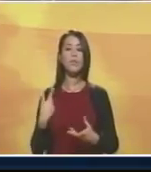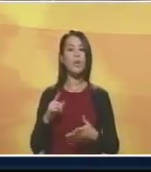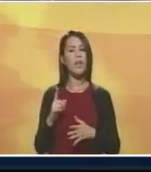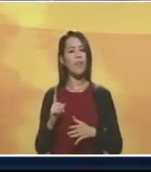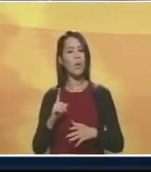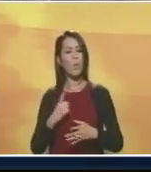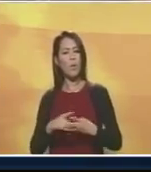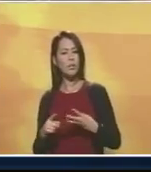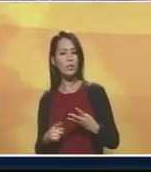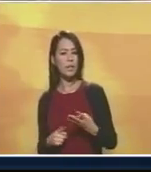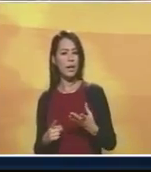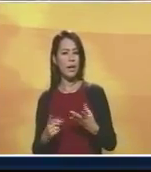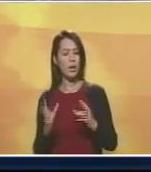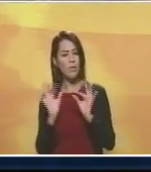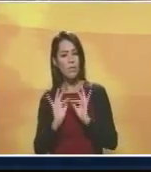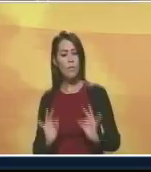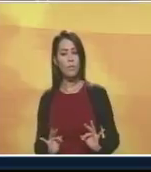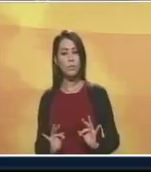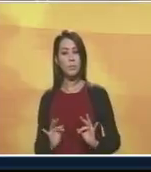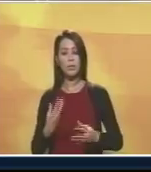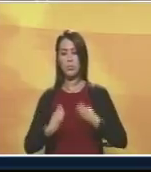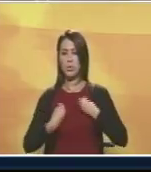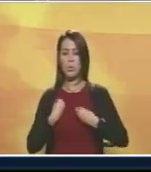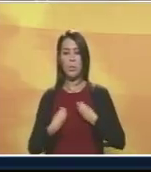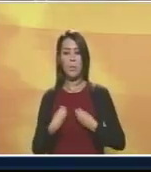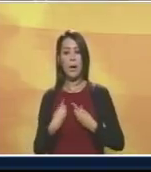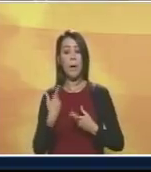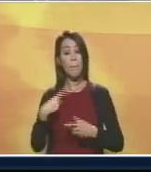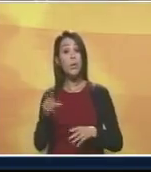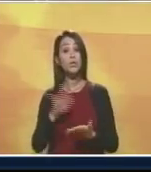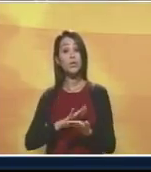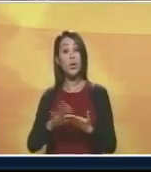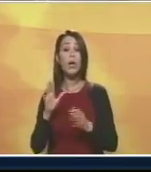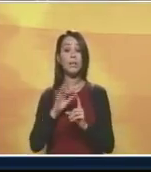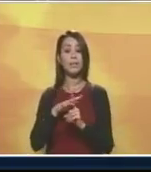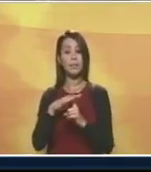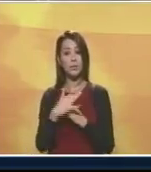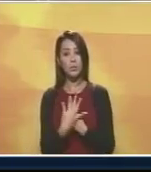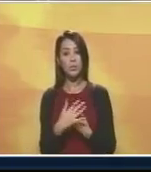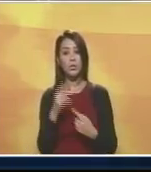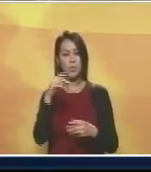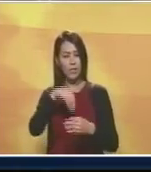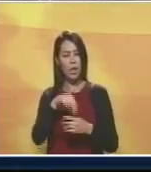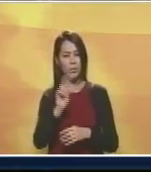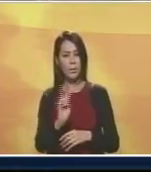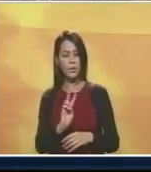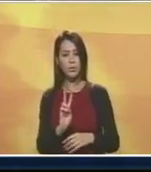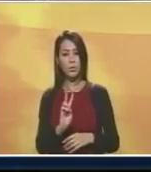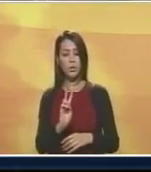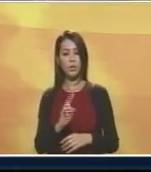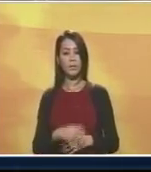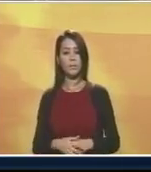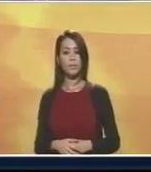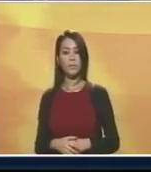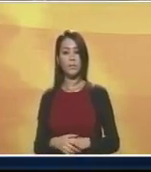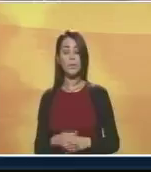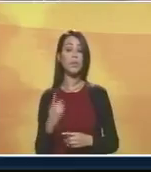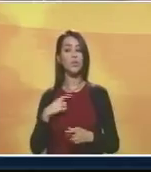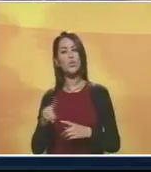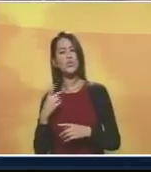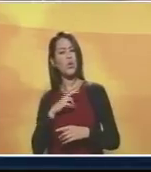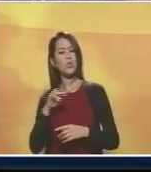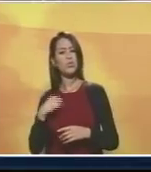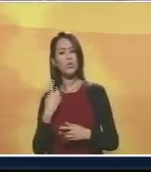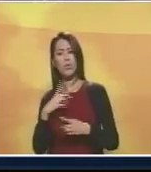cualquier contexto que estamos viviendo, en vez de preocuparse realmente por su situación interna y por lo que están viviendo, que desde Colombia estemos